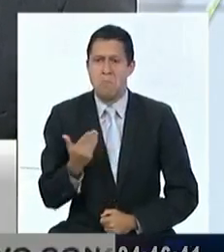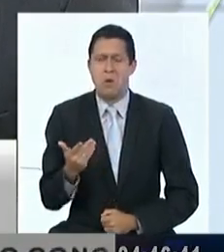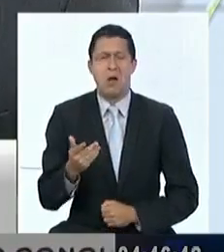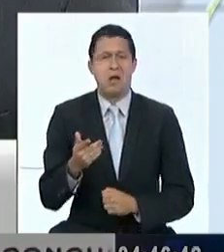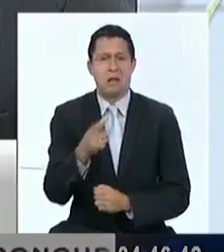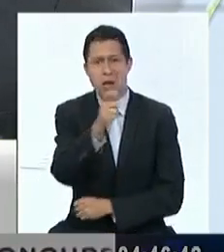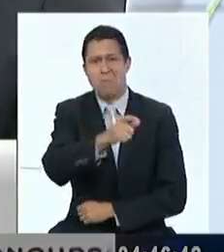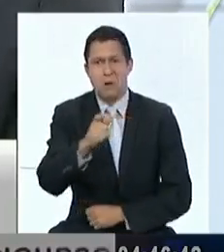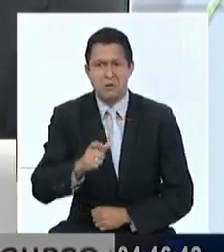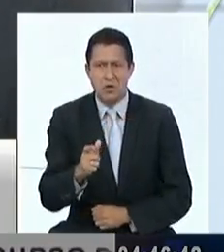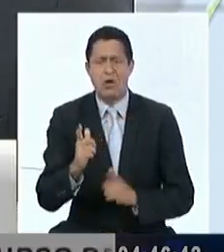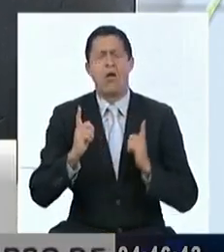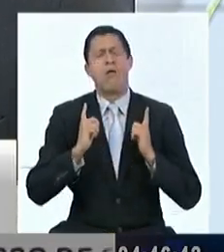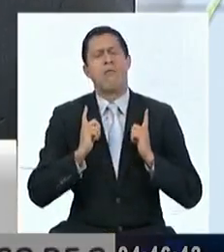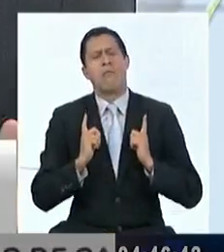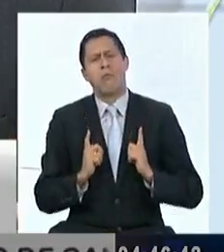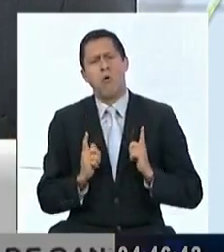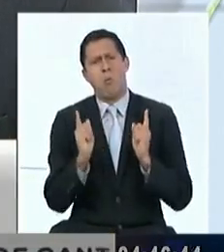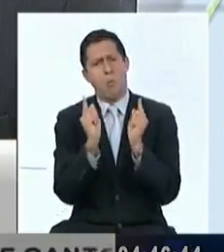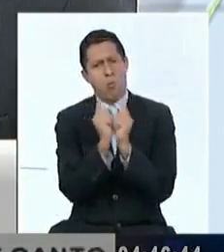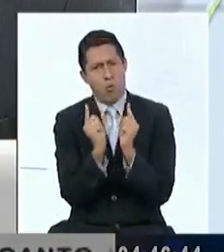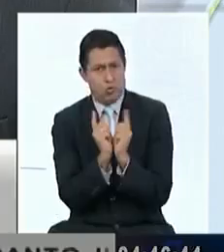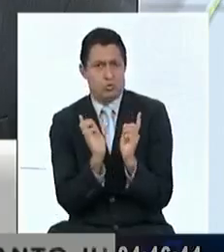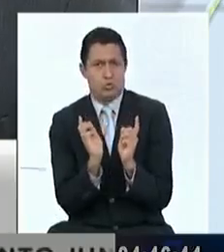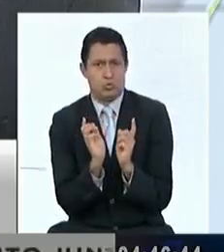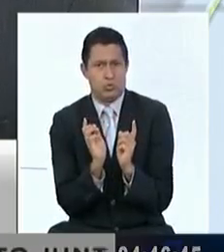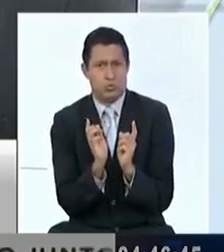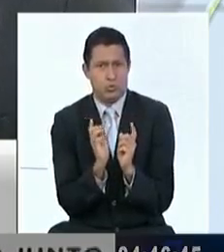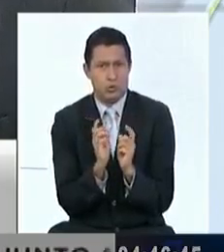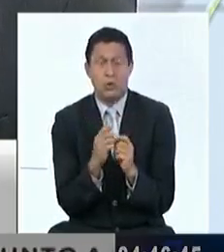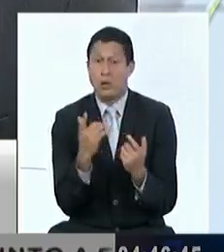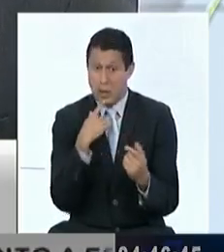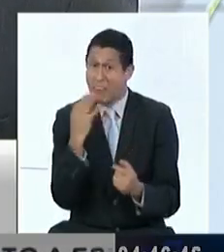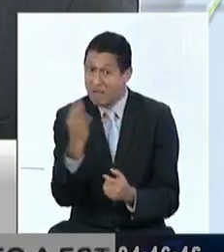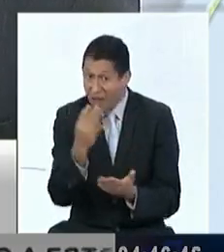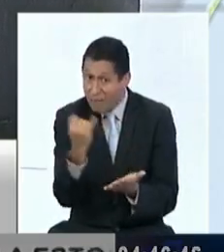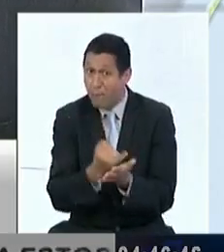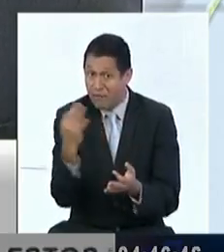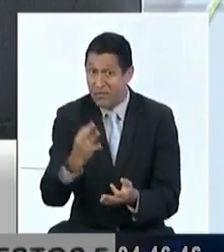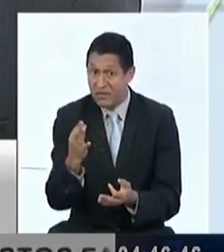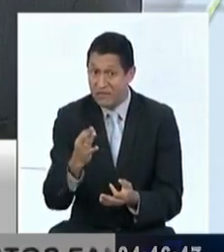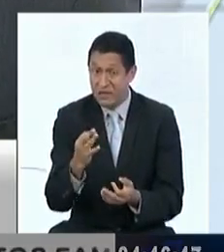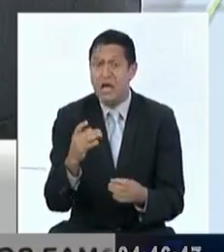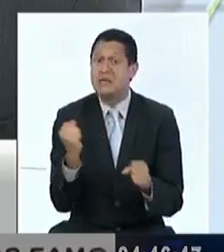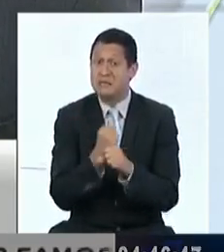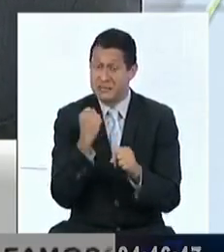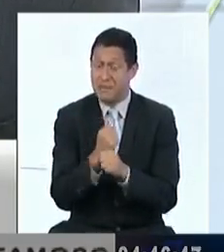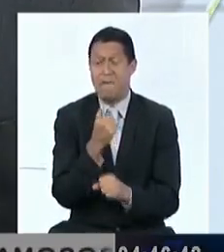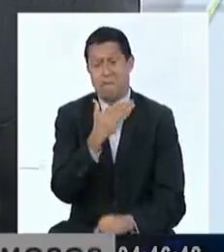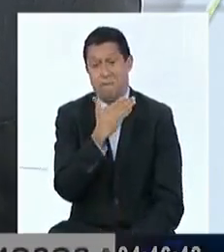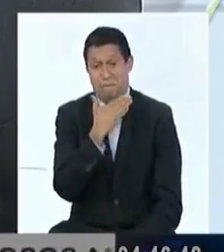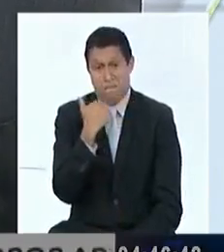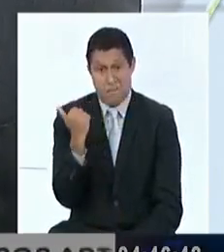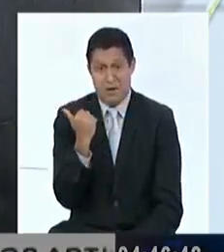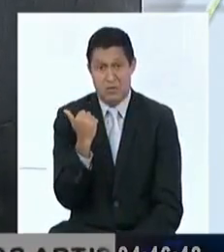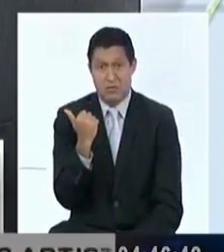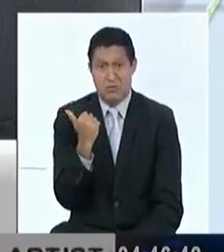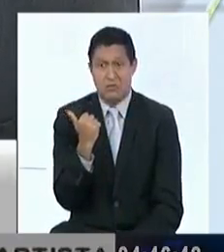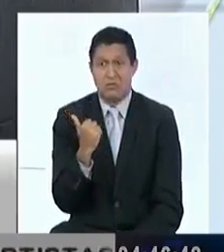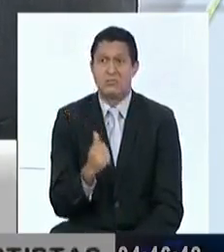punto relajarse un poco porque está científicamente comprobado que la eficiencia es directamente proporcional